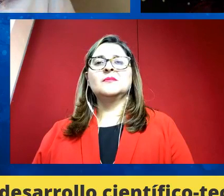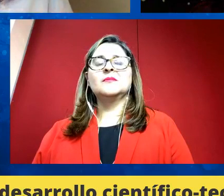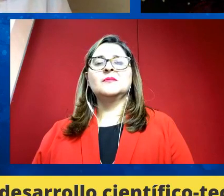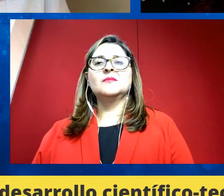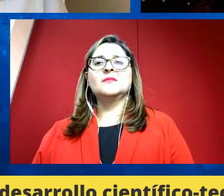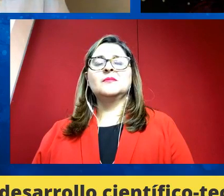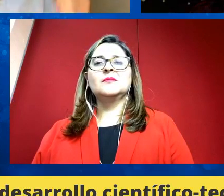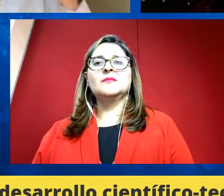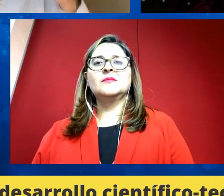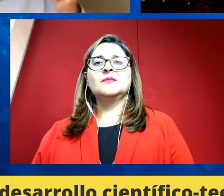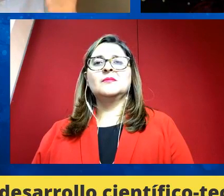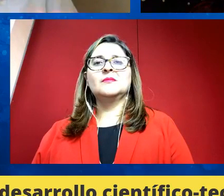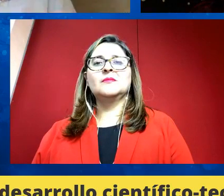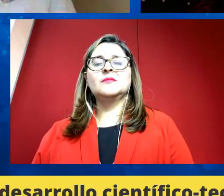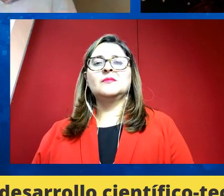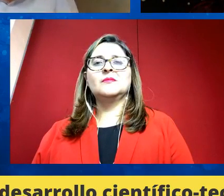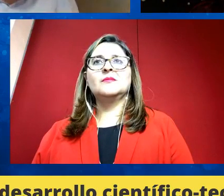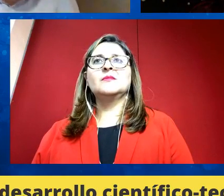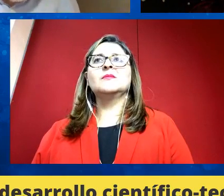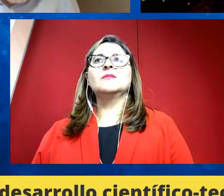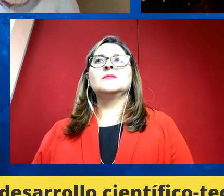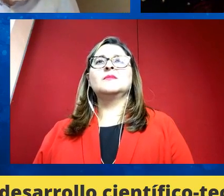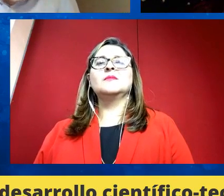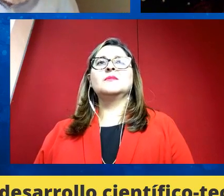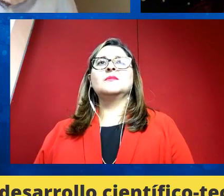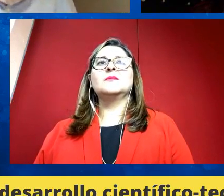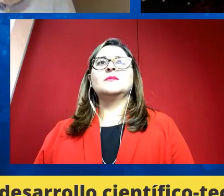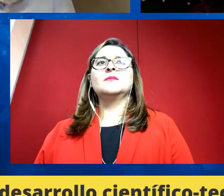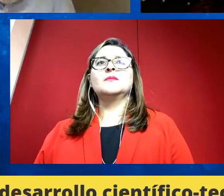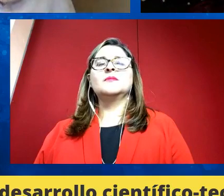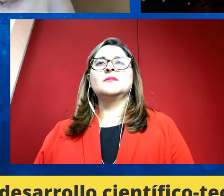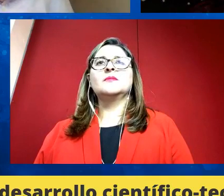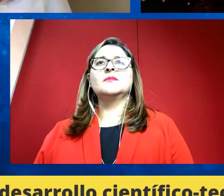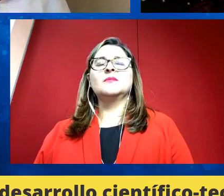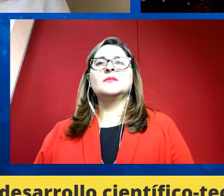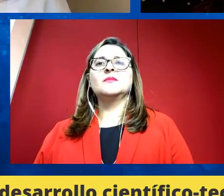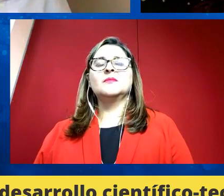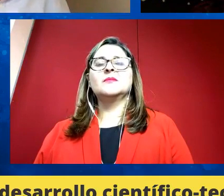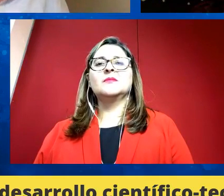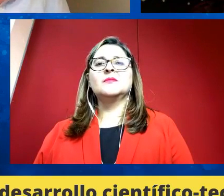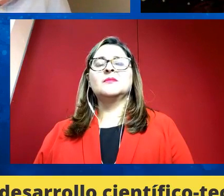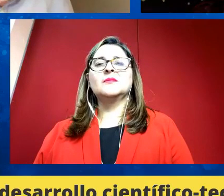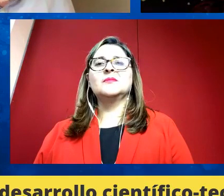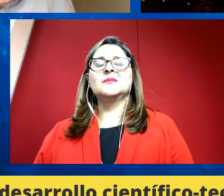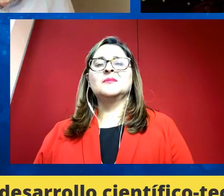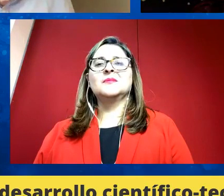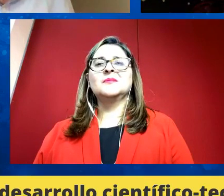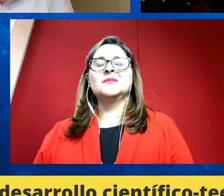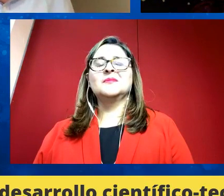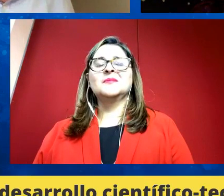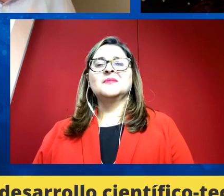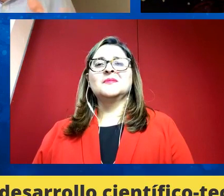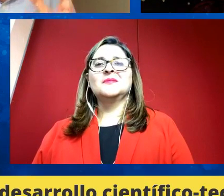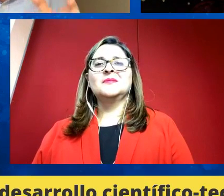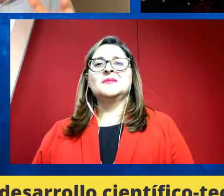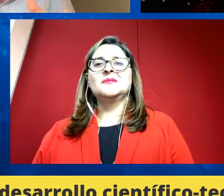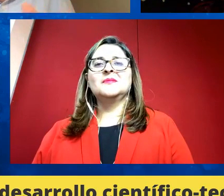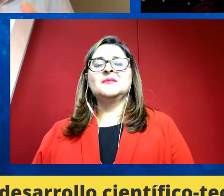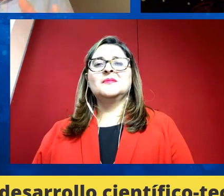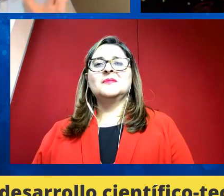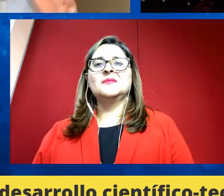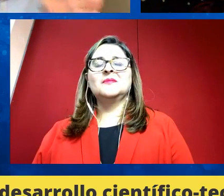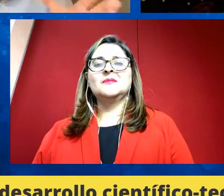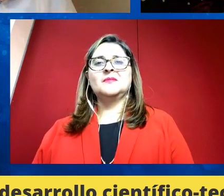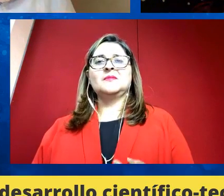mis conciudadanos, realmente, y esto por lo que tú dices de la nueva constitución, Chile debería ser un